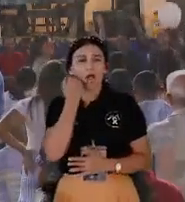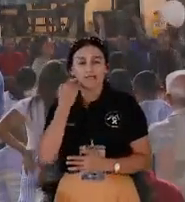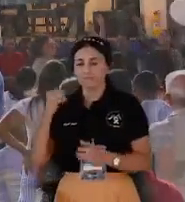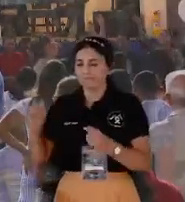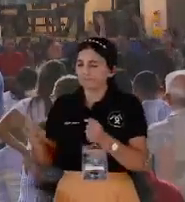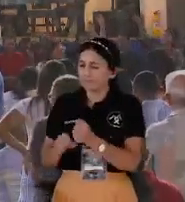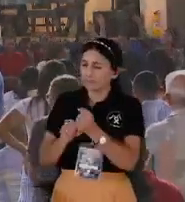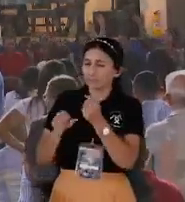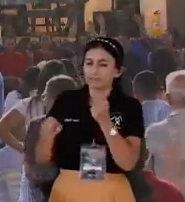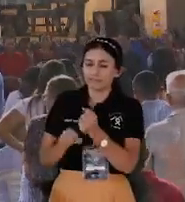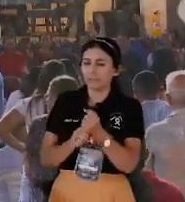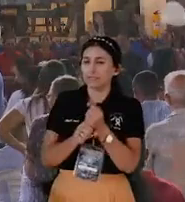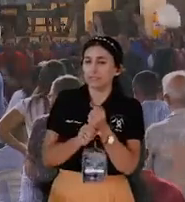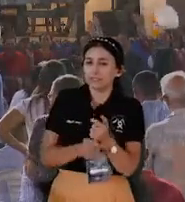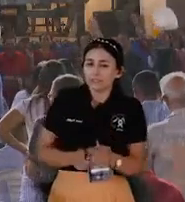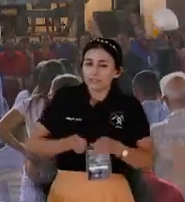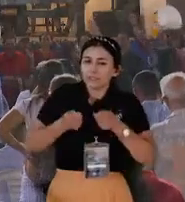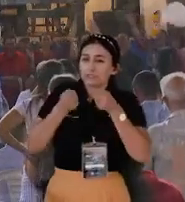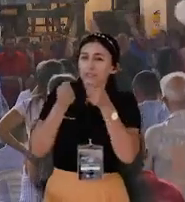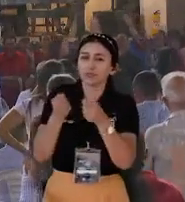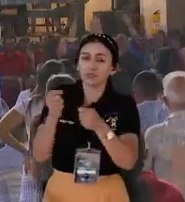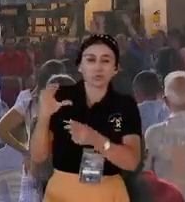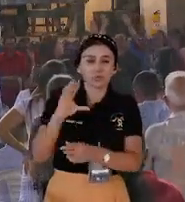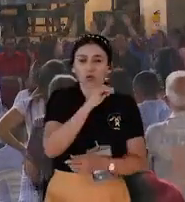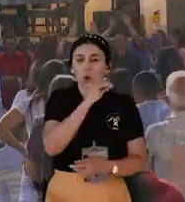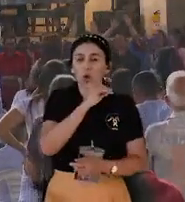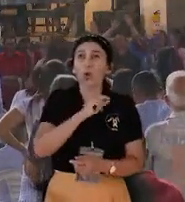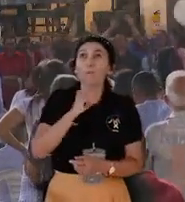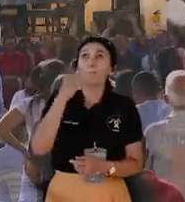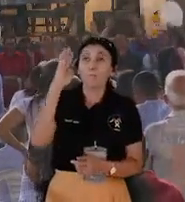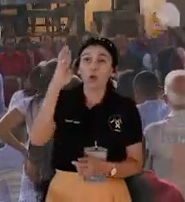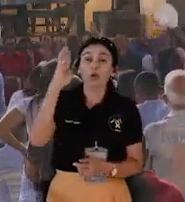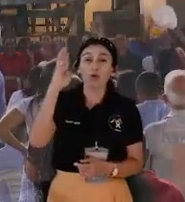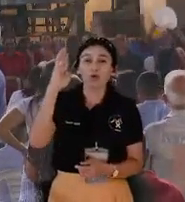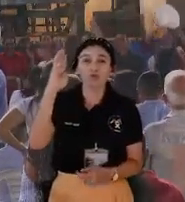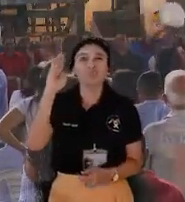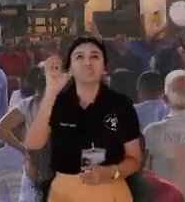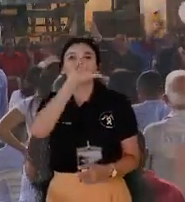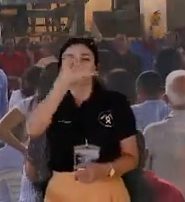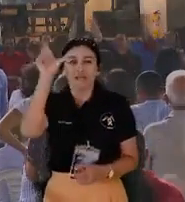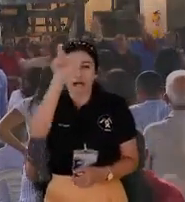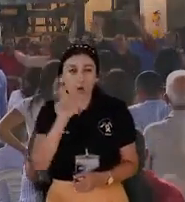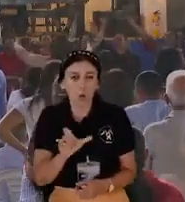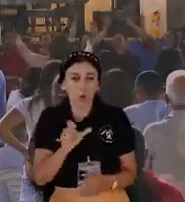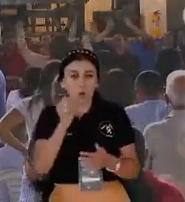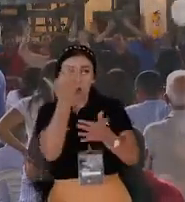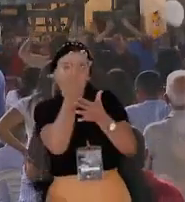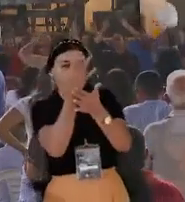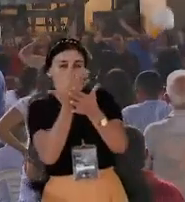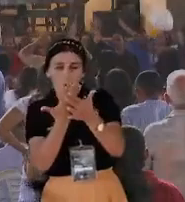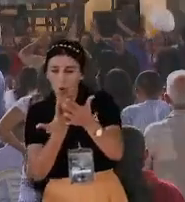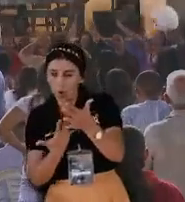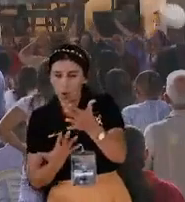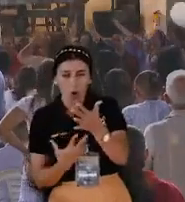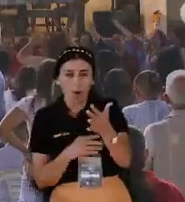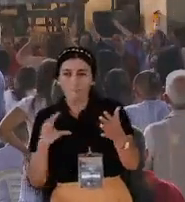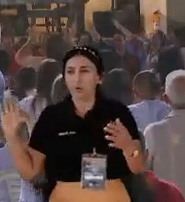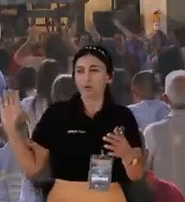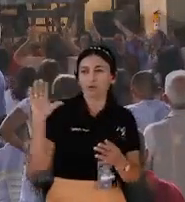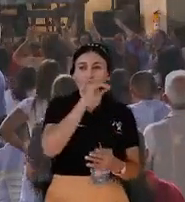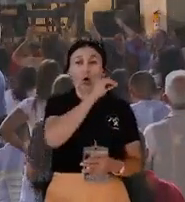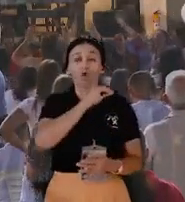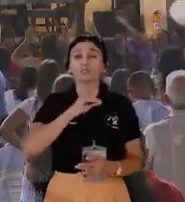un Cristo que en la cruz del Calvario derramó toda su sangre también por